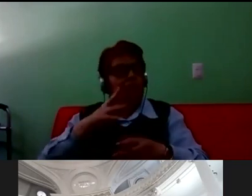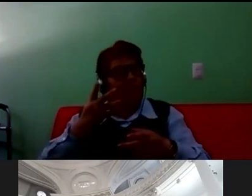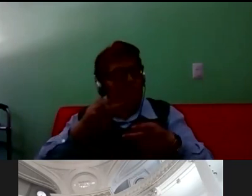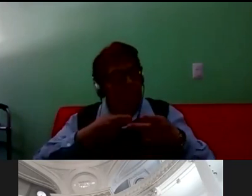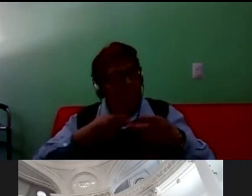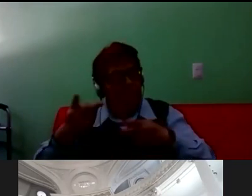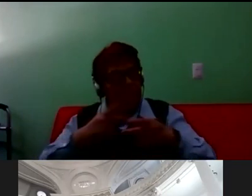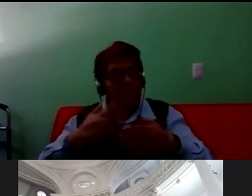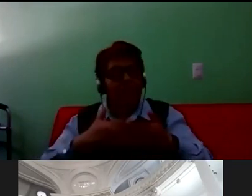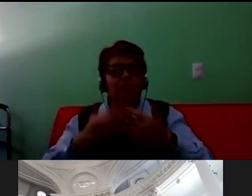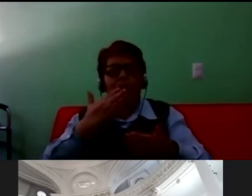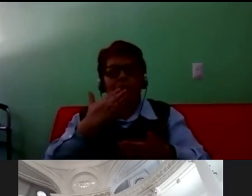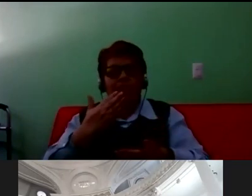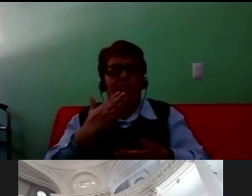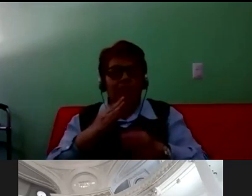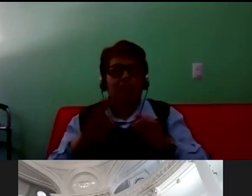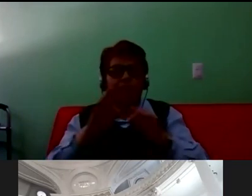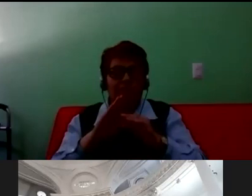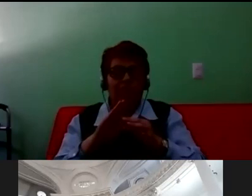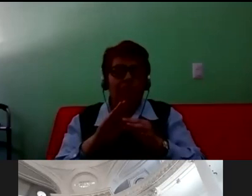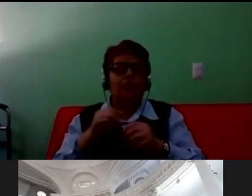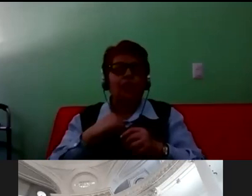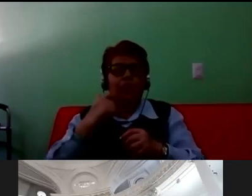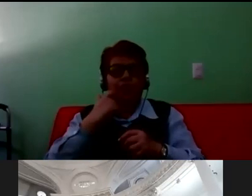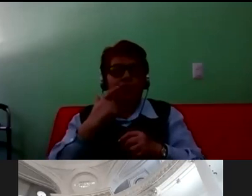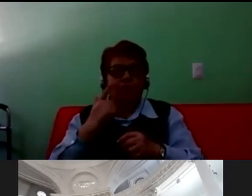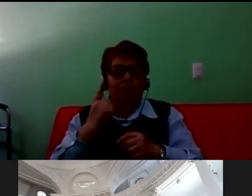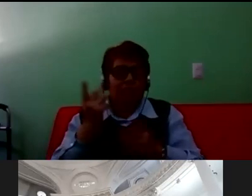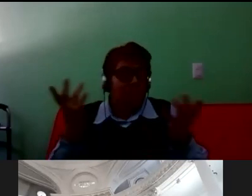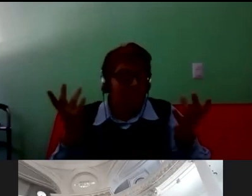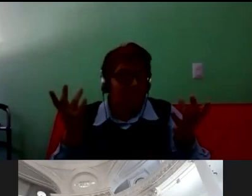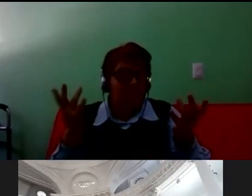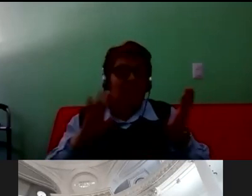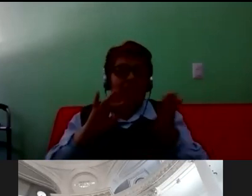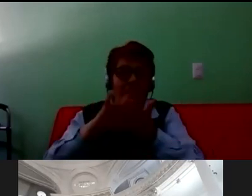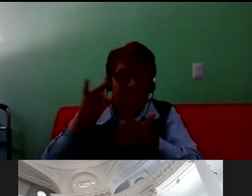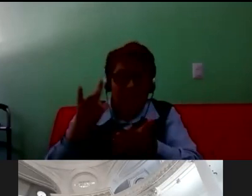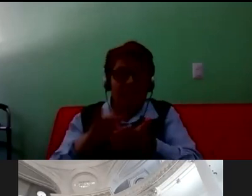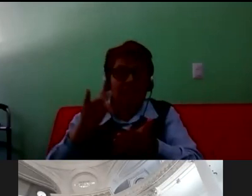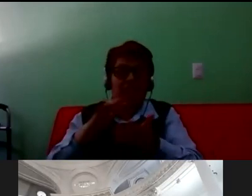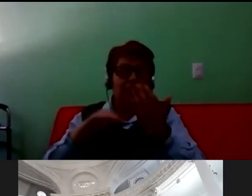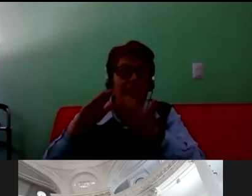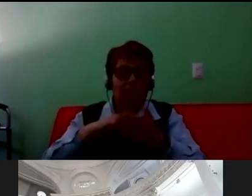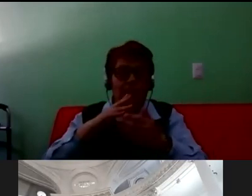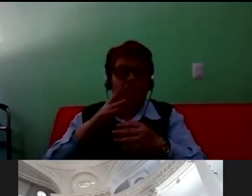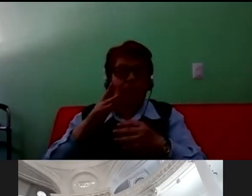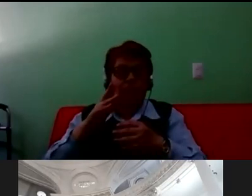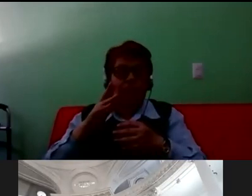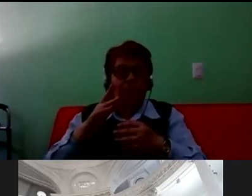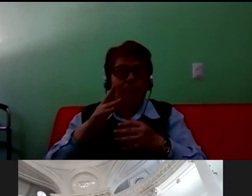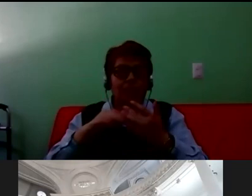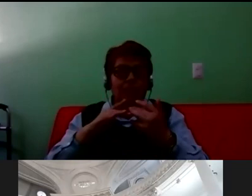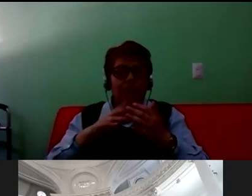importante. Entonces, yo quisiera hacer un comentario. Agradezco que se tomaron en cuenta básicamente